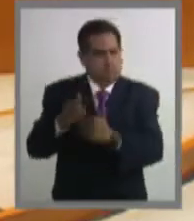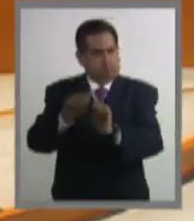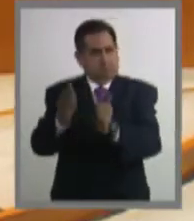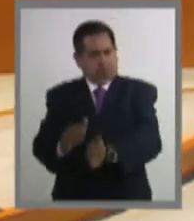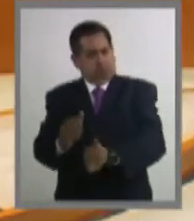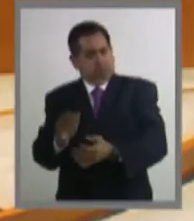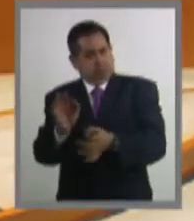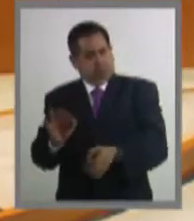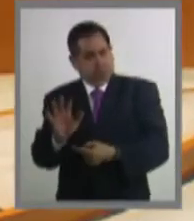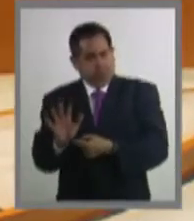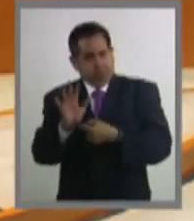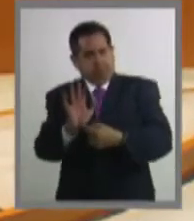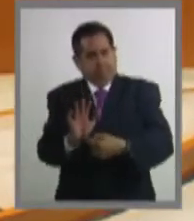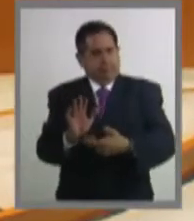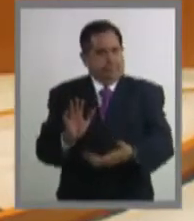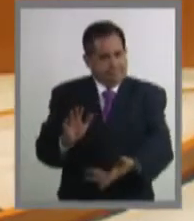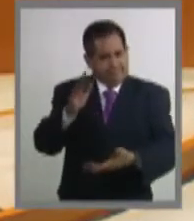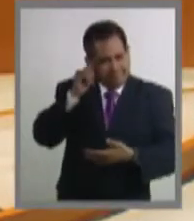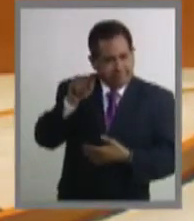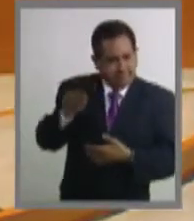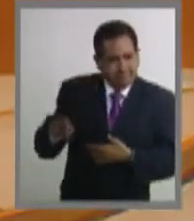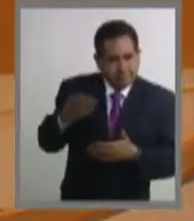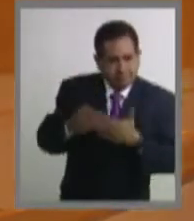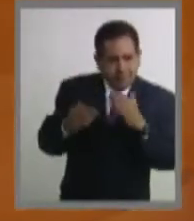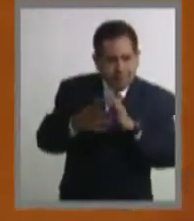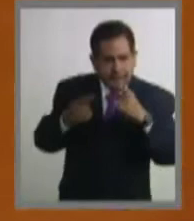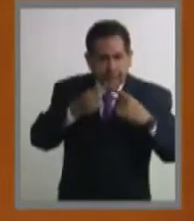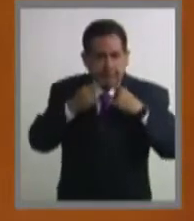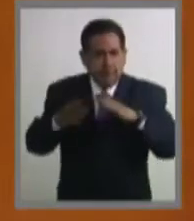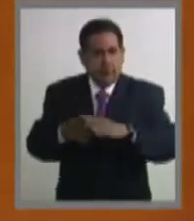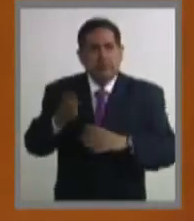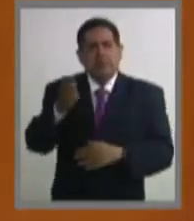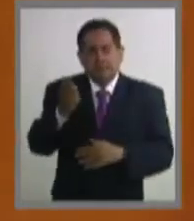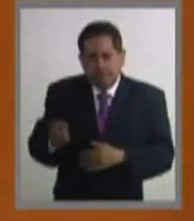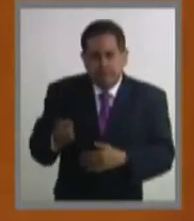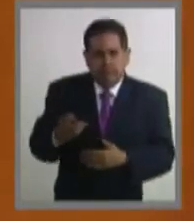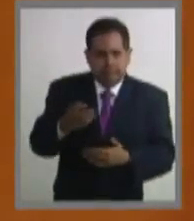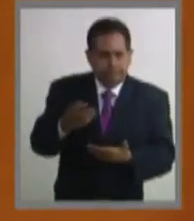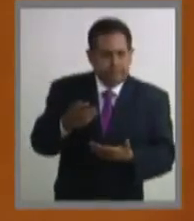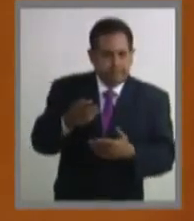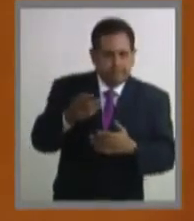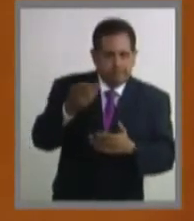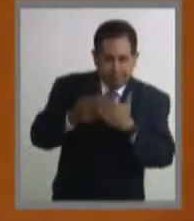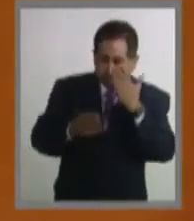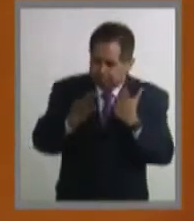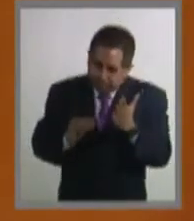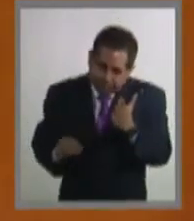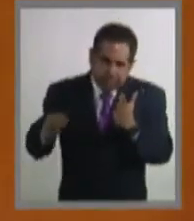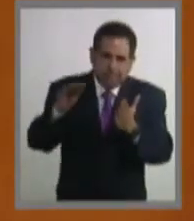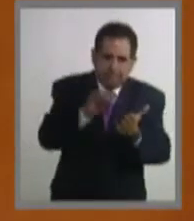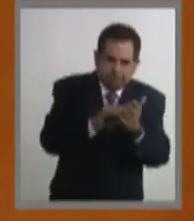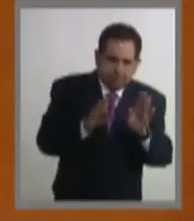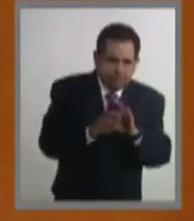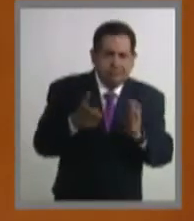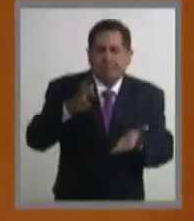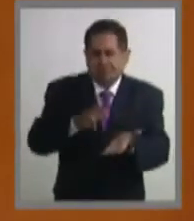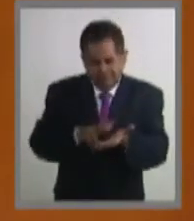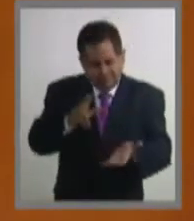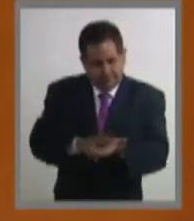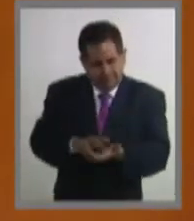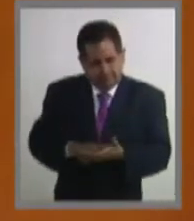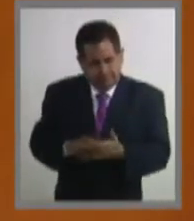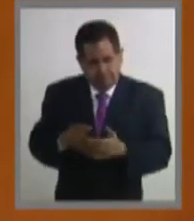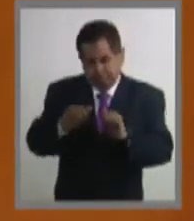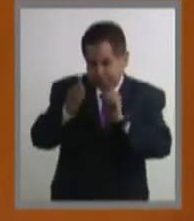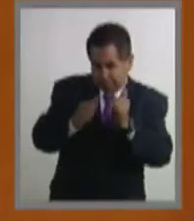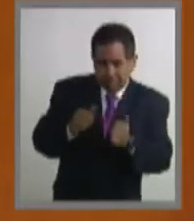sus artesanías puedan ser producidas y eso tampoco solemos poner en el precio que pagamos por